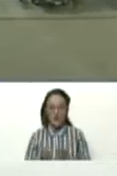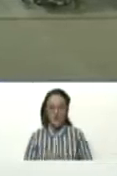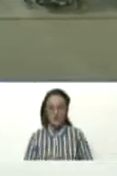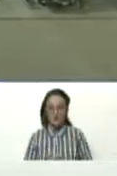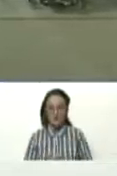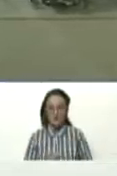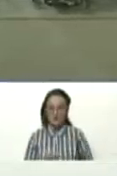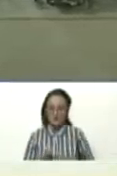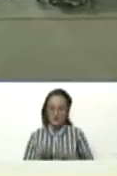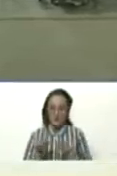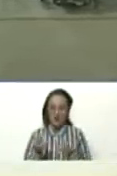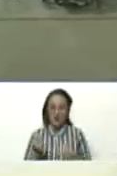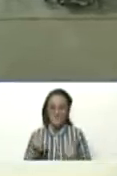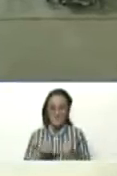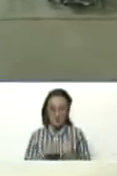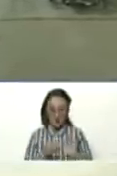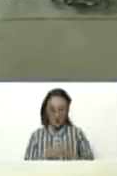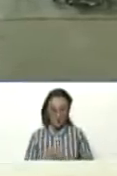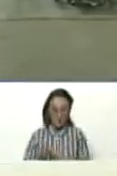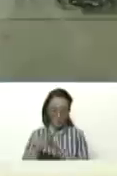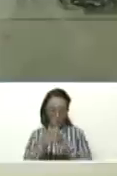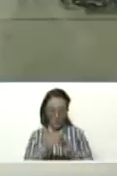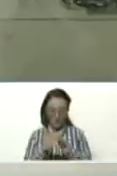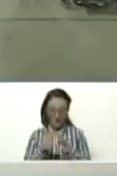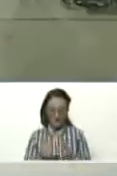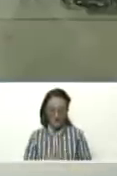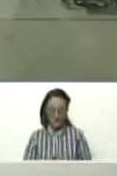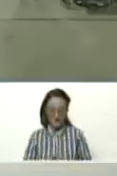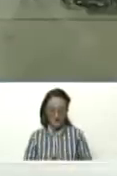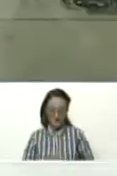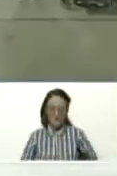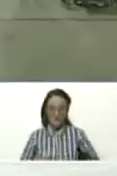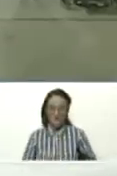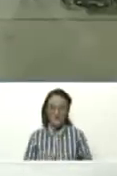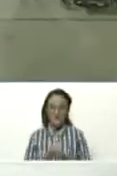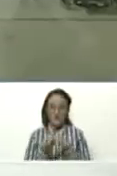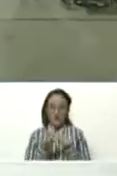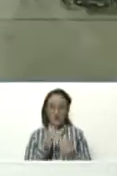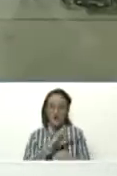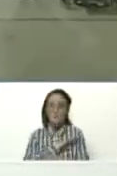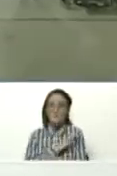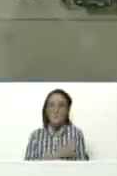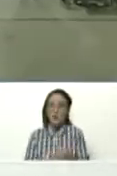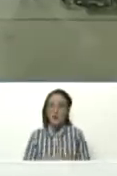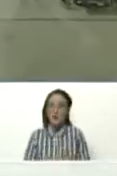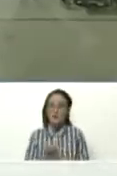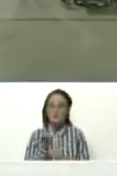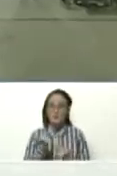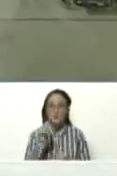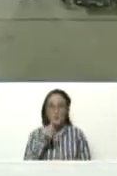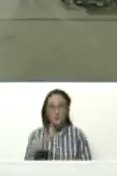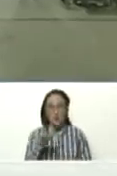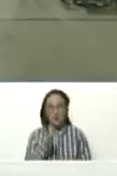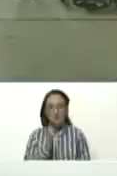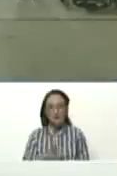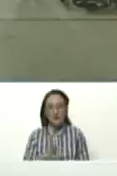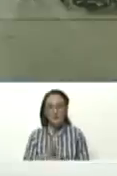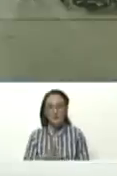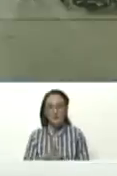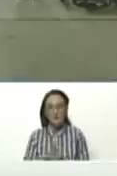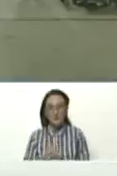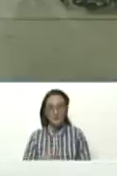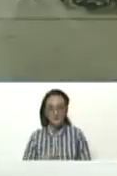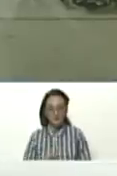Que florezcan 1000 comunas. Y que florezca el poder creador del pueblo. Siempre.